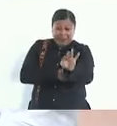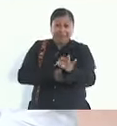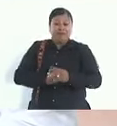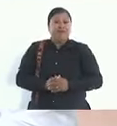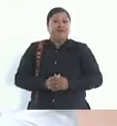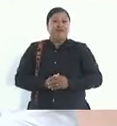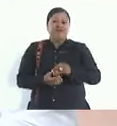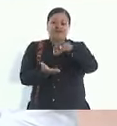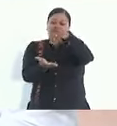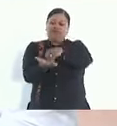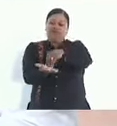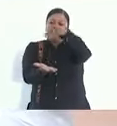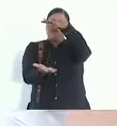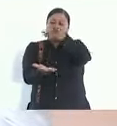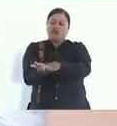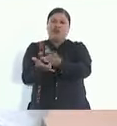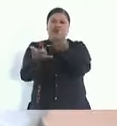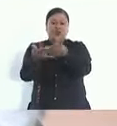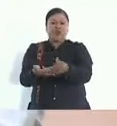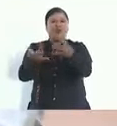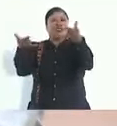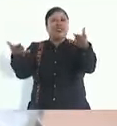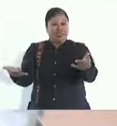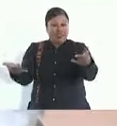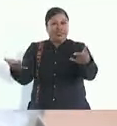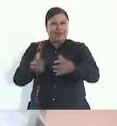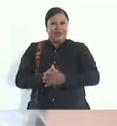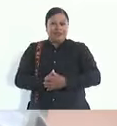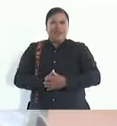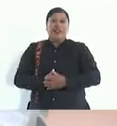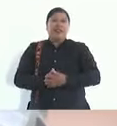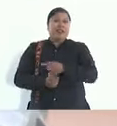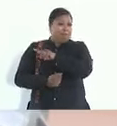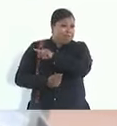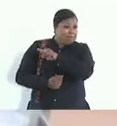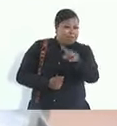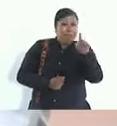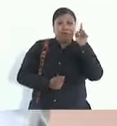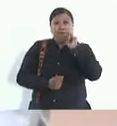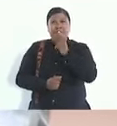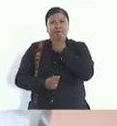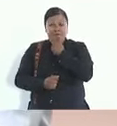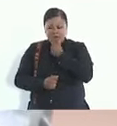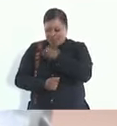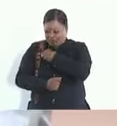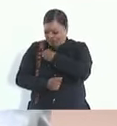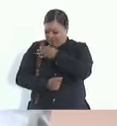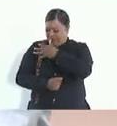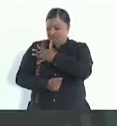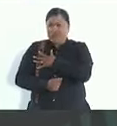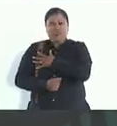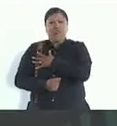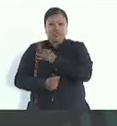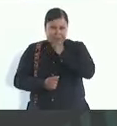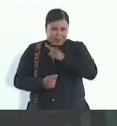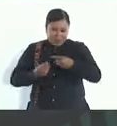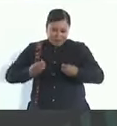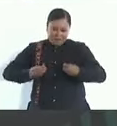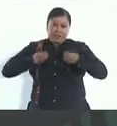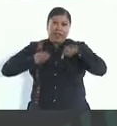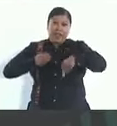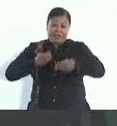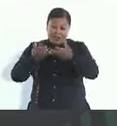que quedará grabada en la historia, en los corazones, en la memoria de quienes habitamos la tierra que